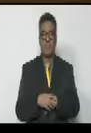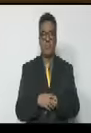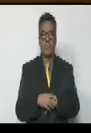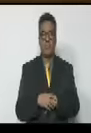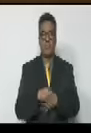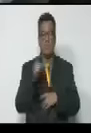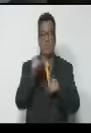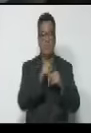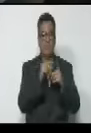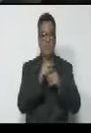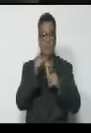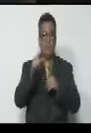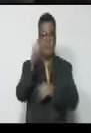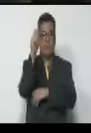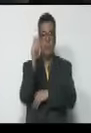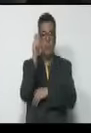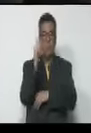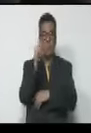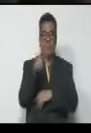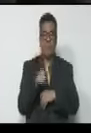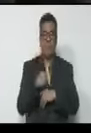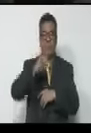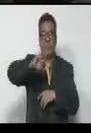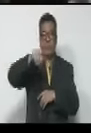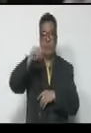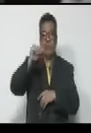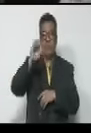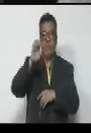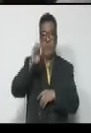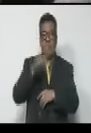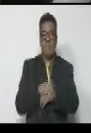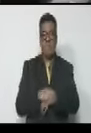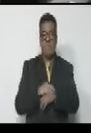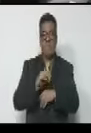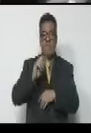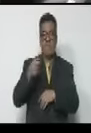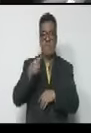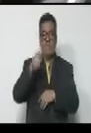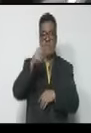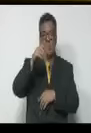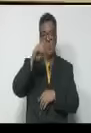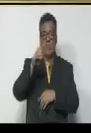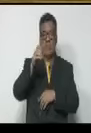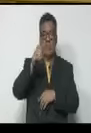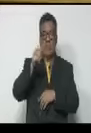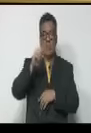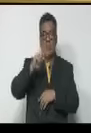Voy a dejar en el derecho de palabra al diputado José Gregorio Correa.